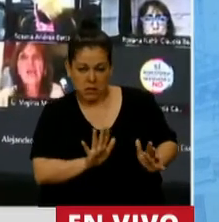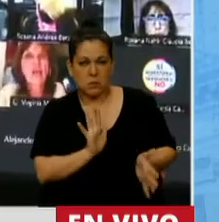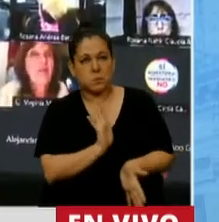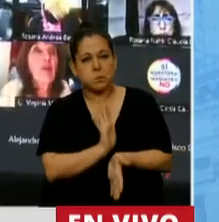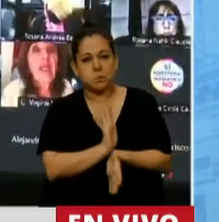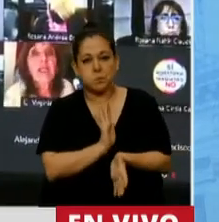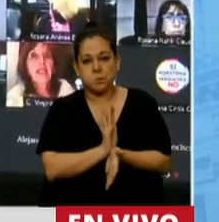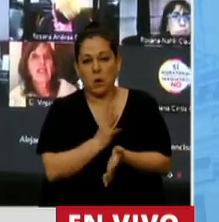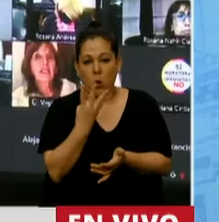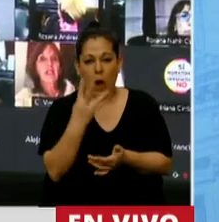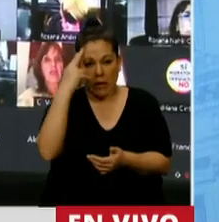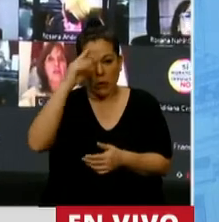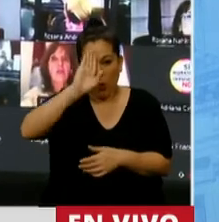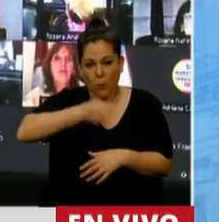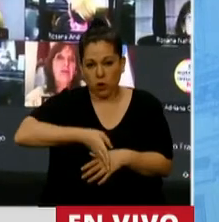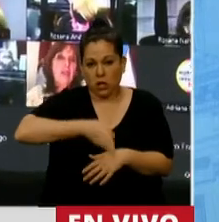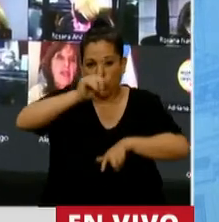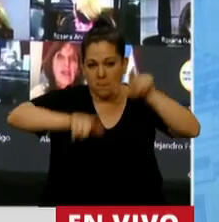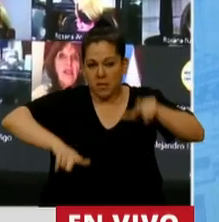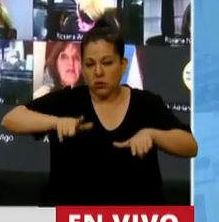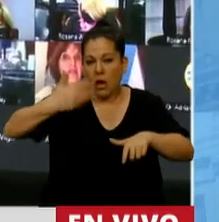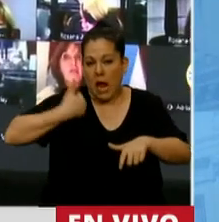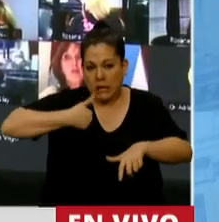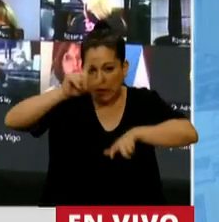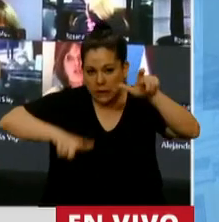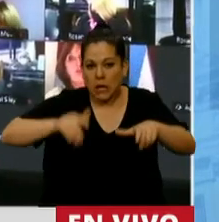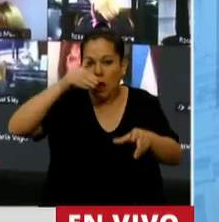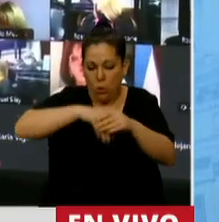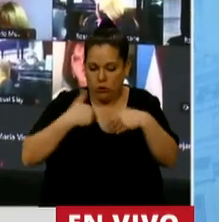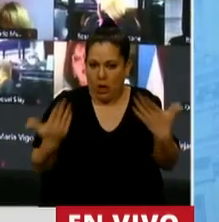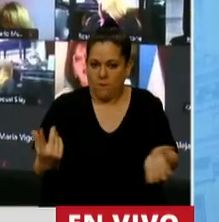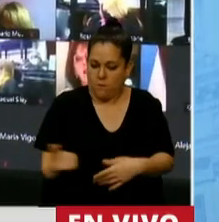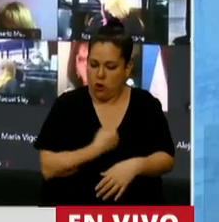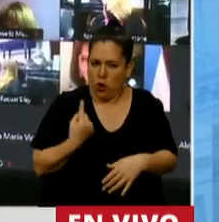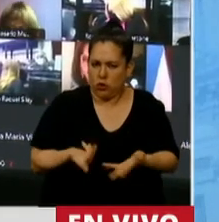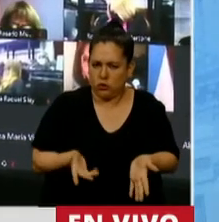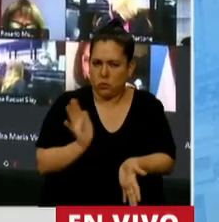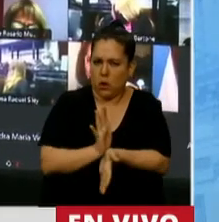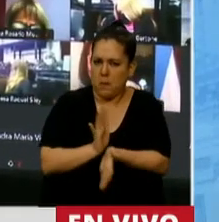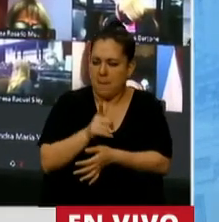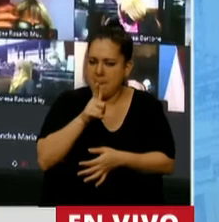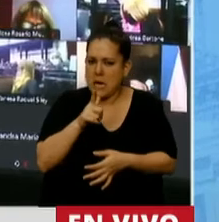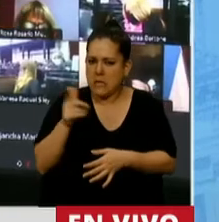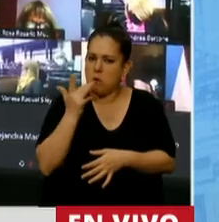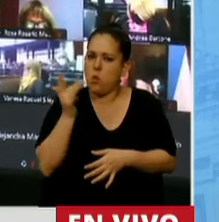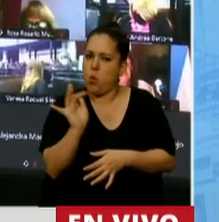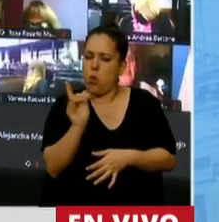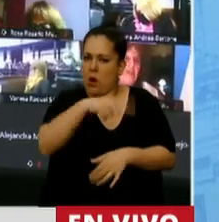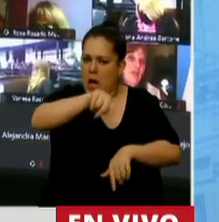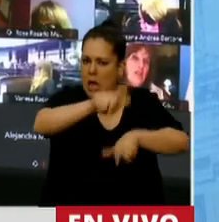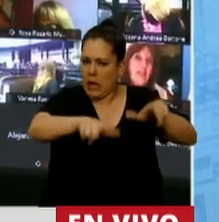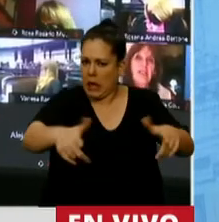el 49% de los argentinos que nos votaron, que nos dieron su voto de confianza, que nos